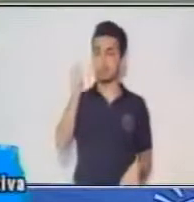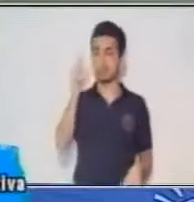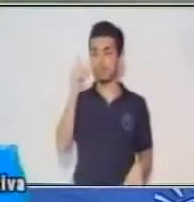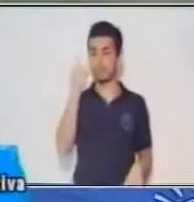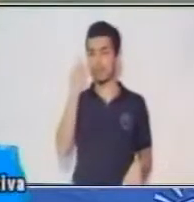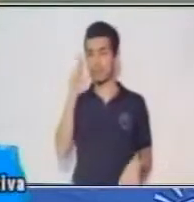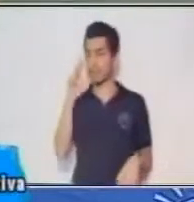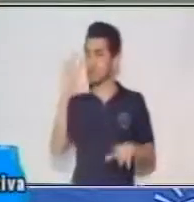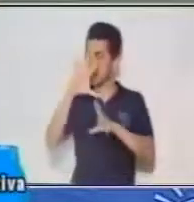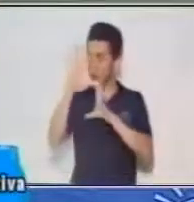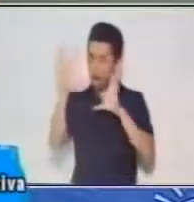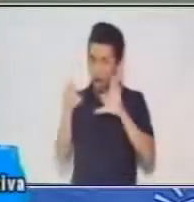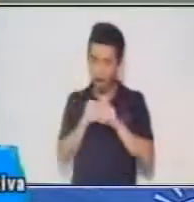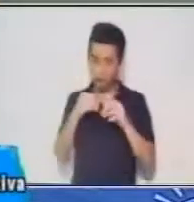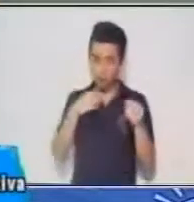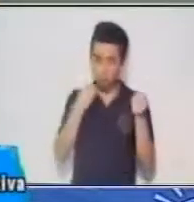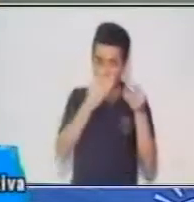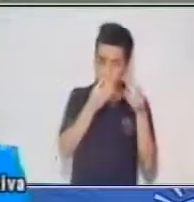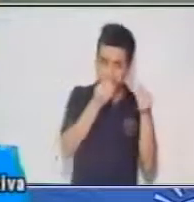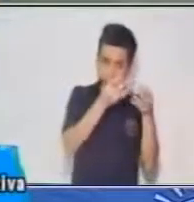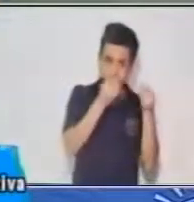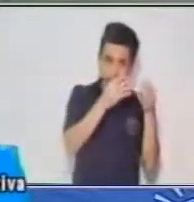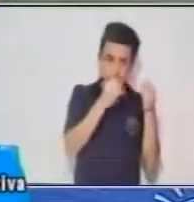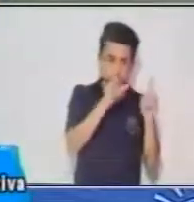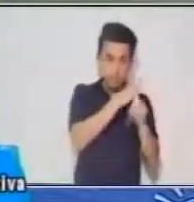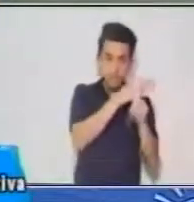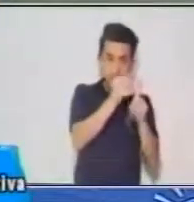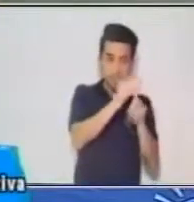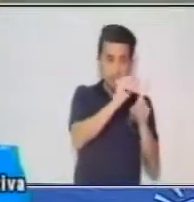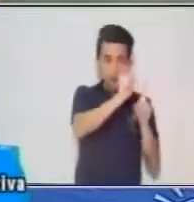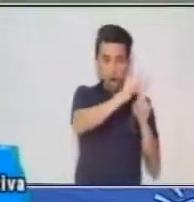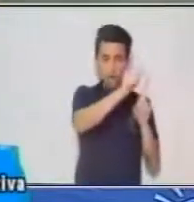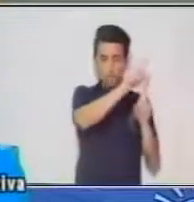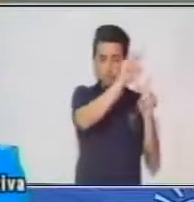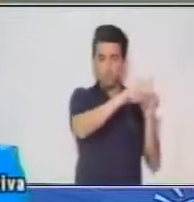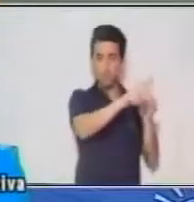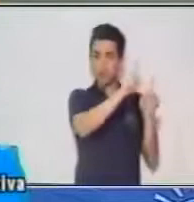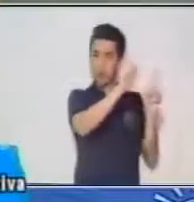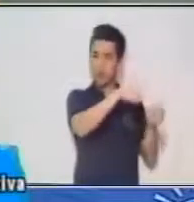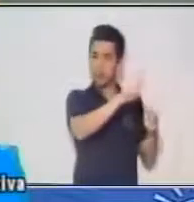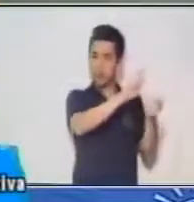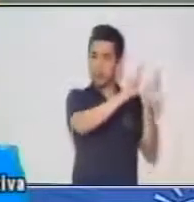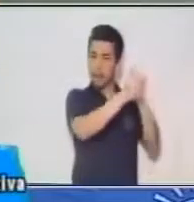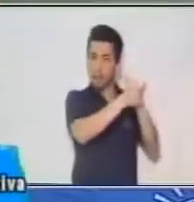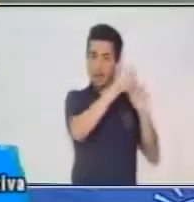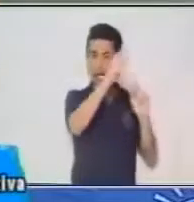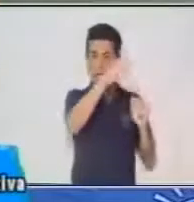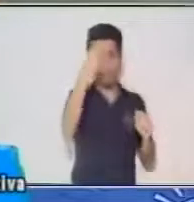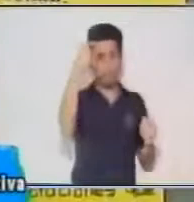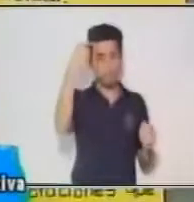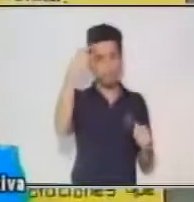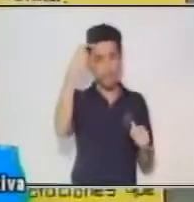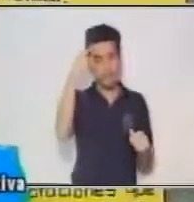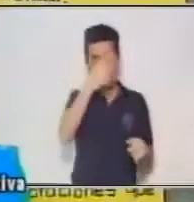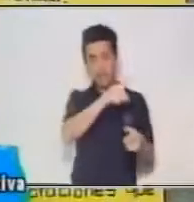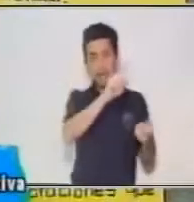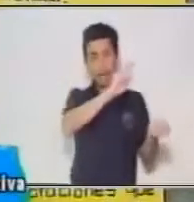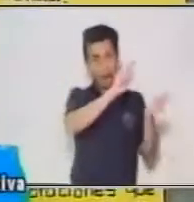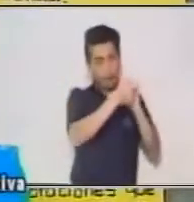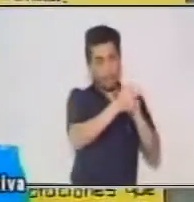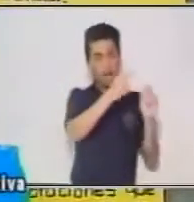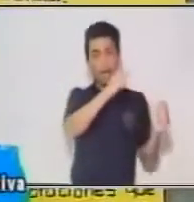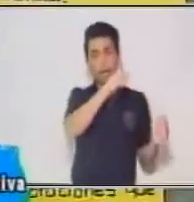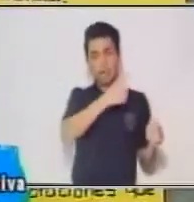para convencer a las otras personas que cambien su pensamiento, que cambien de actitud,